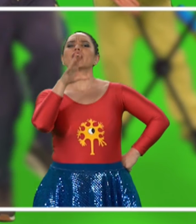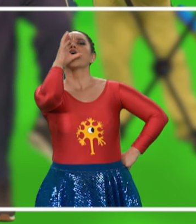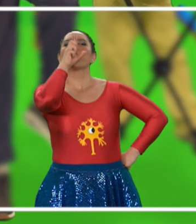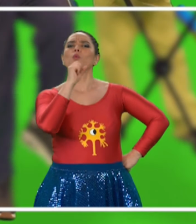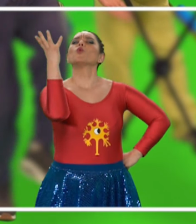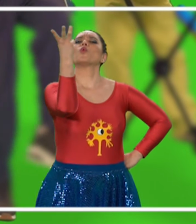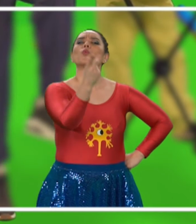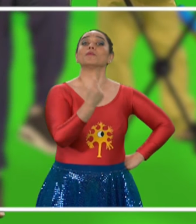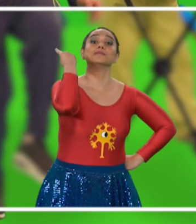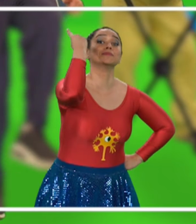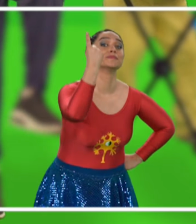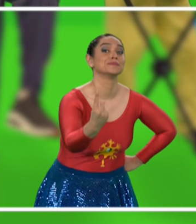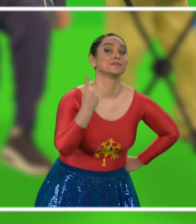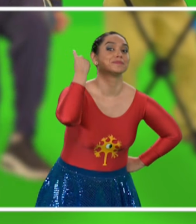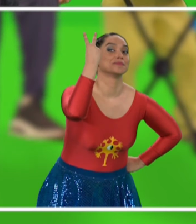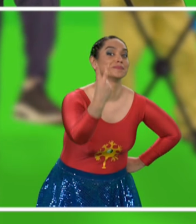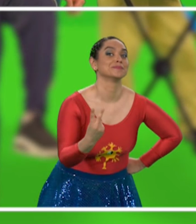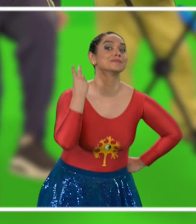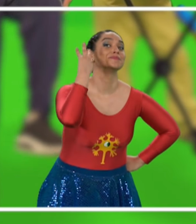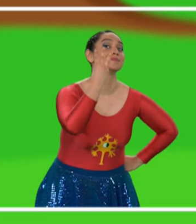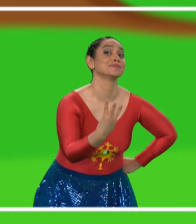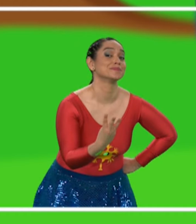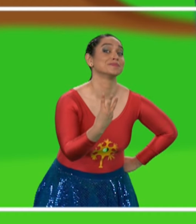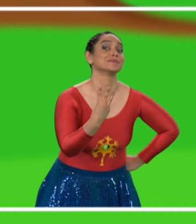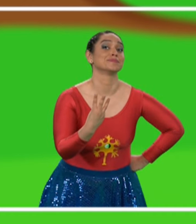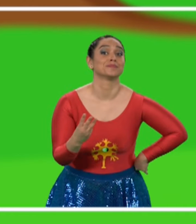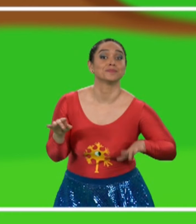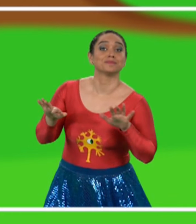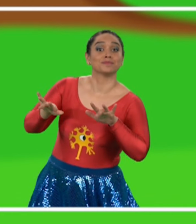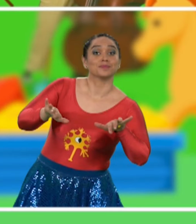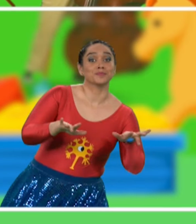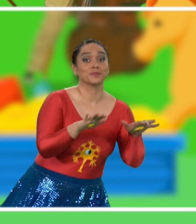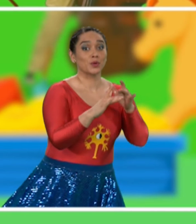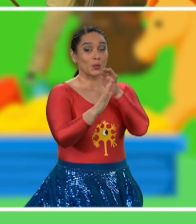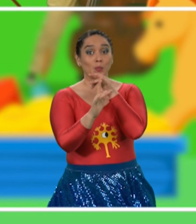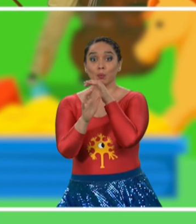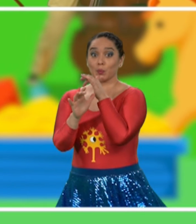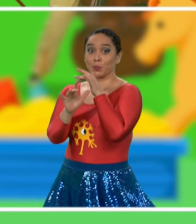Veamos cuánto aguantas a la una, a las dos y a las tres.